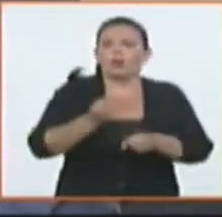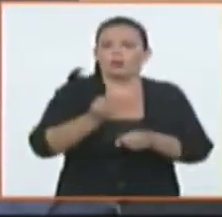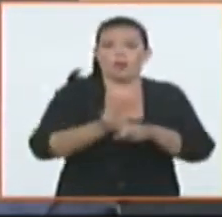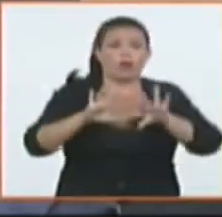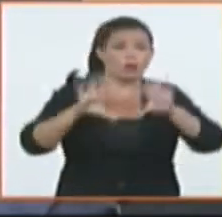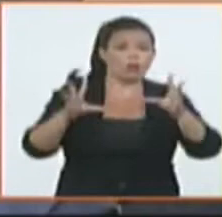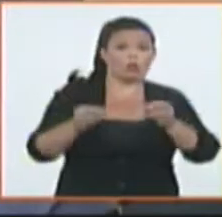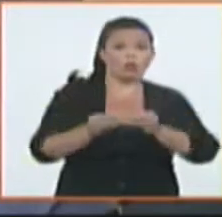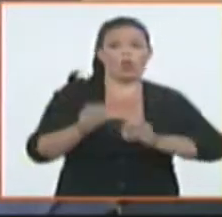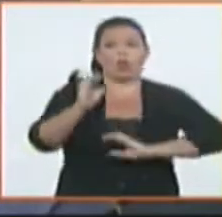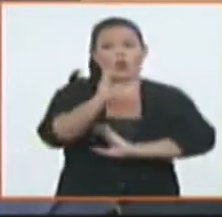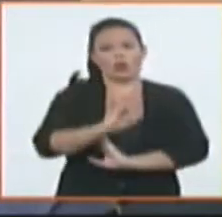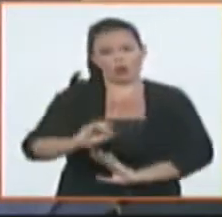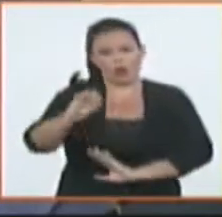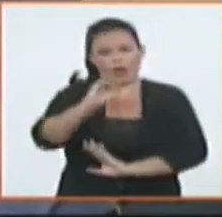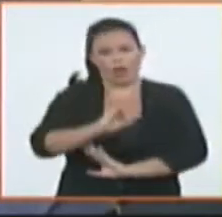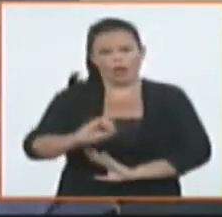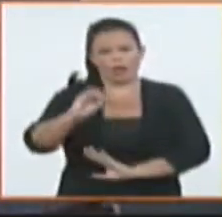revolucionaria.